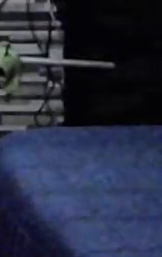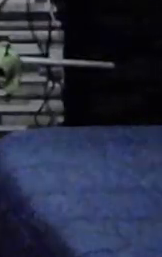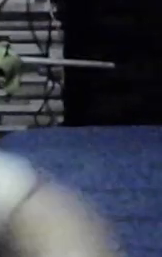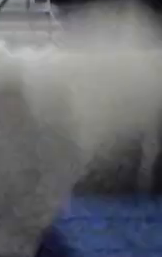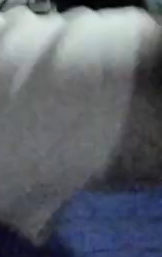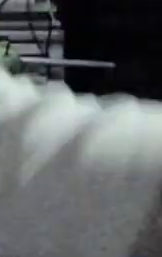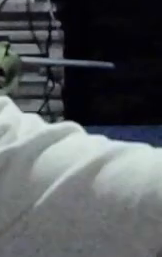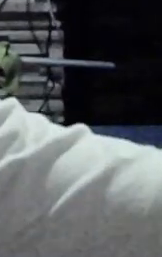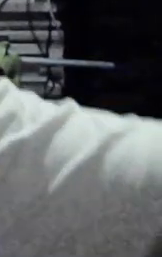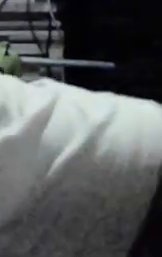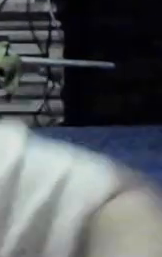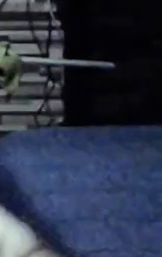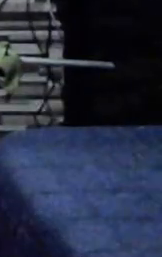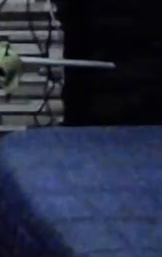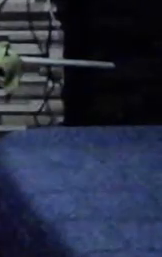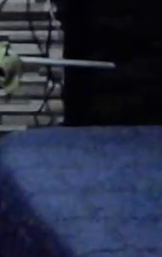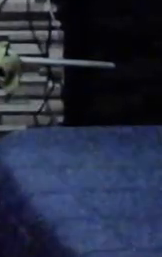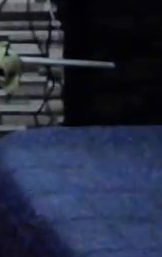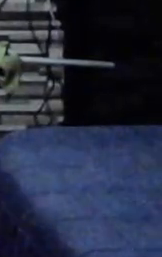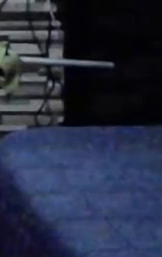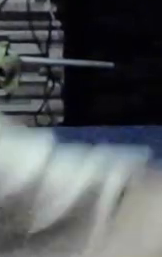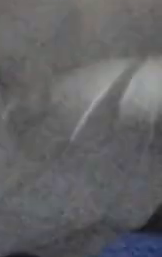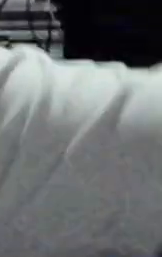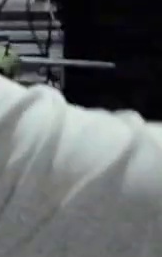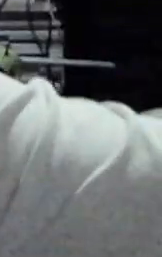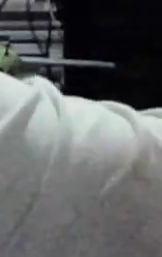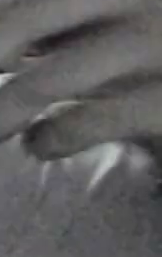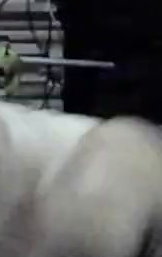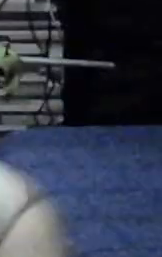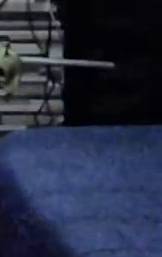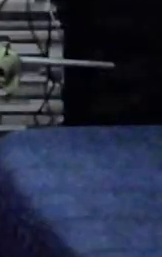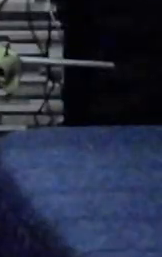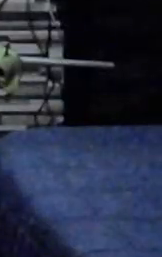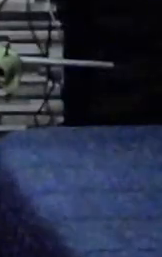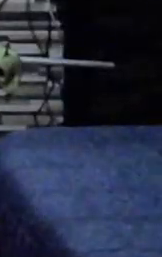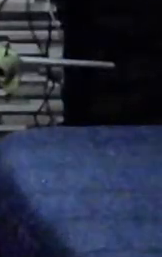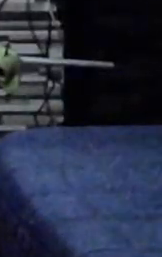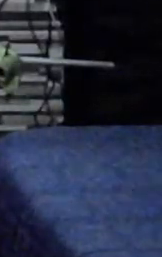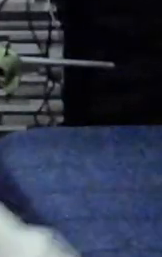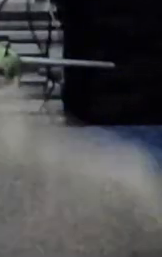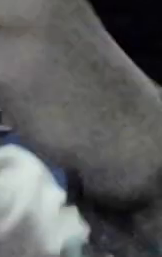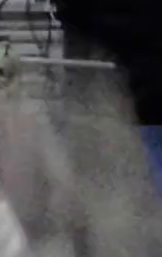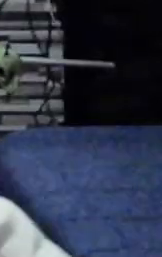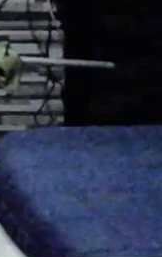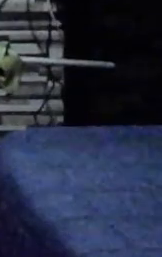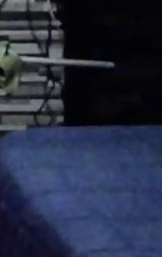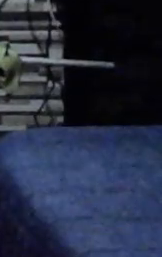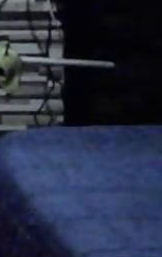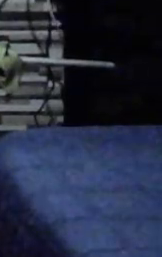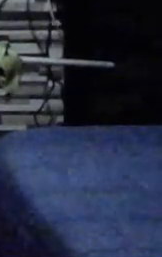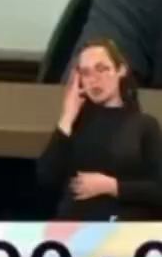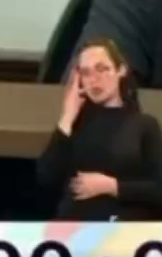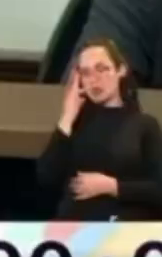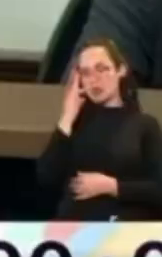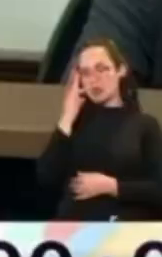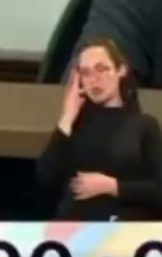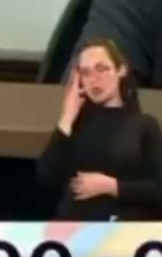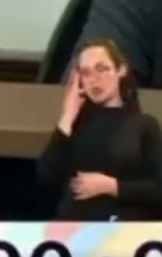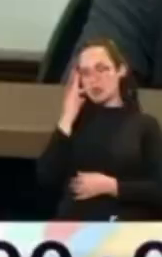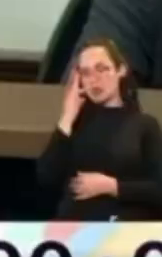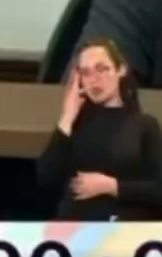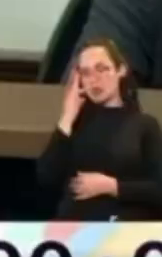tweets y opinión de las personas que de verdad saben estuvier en el lugar y que saben de política